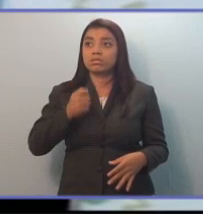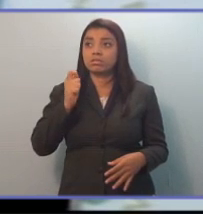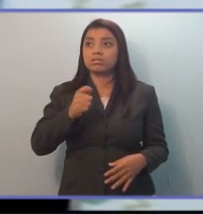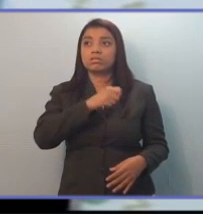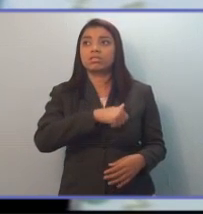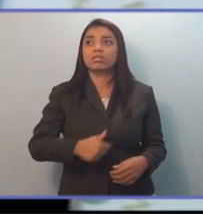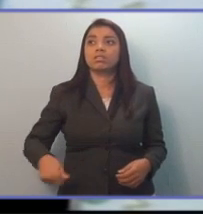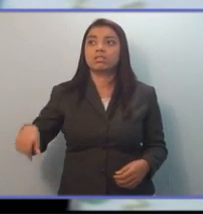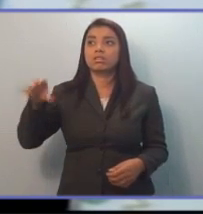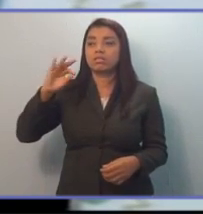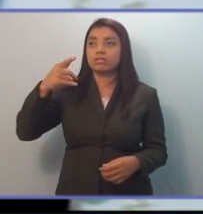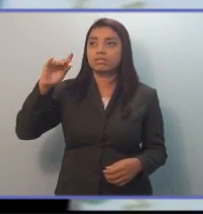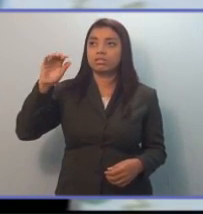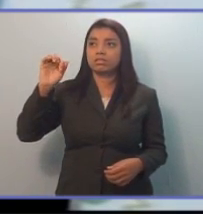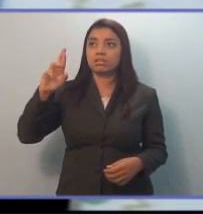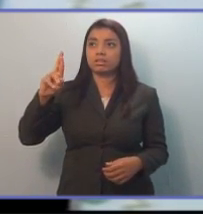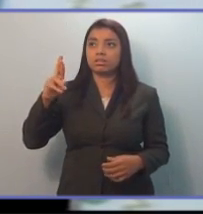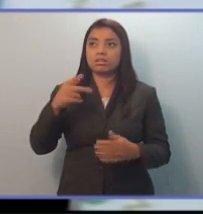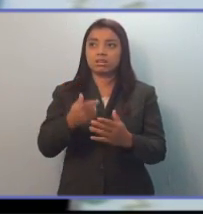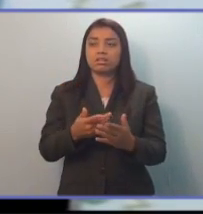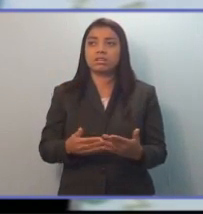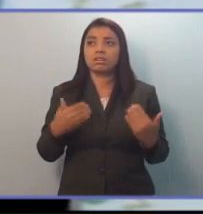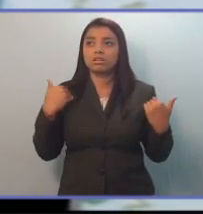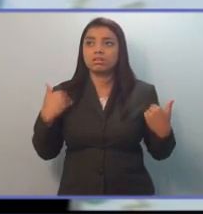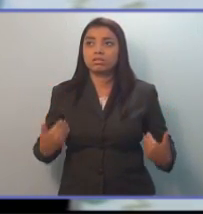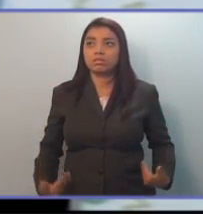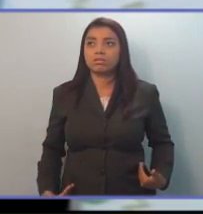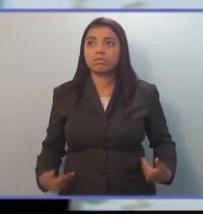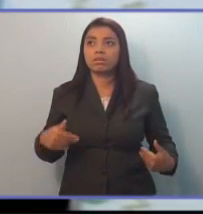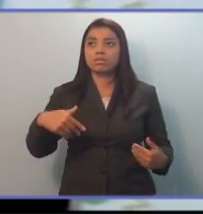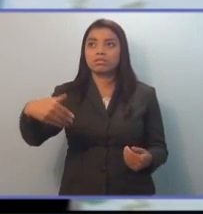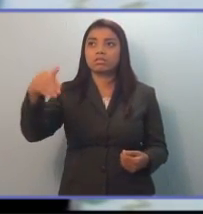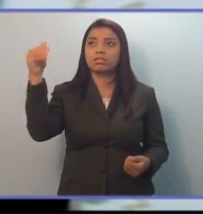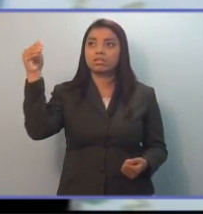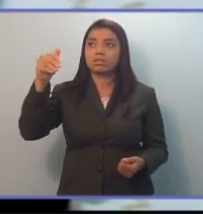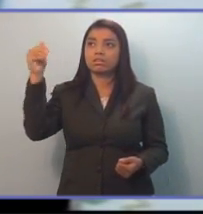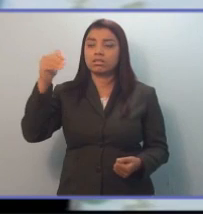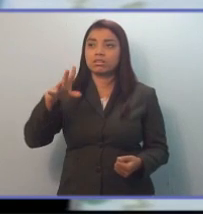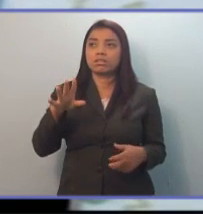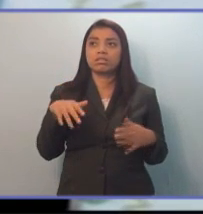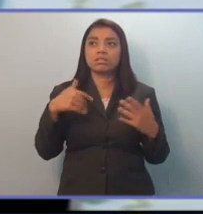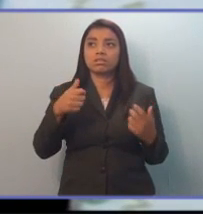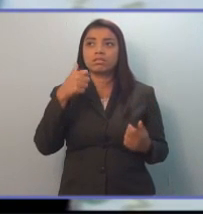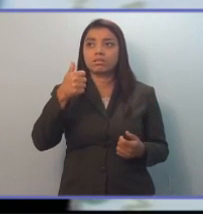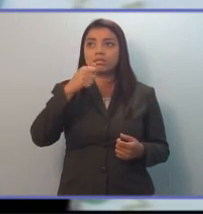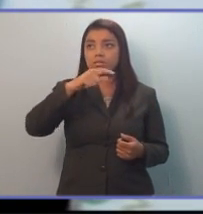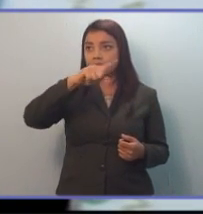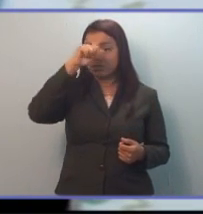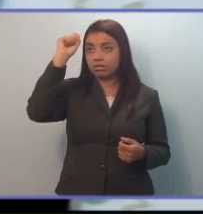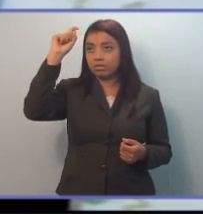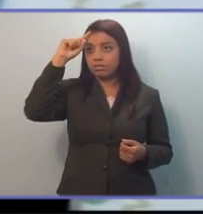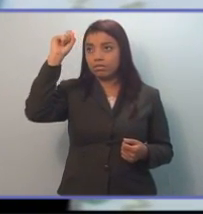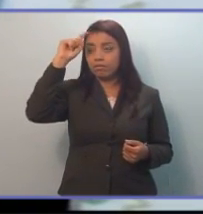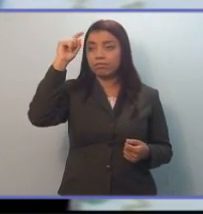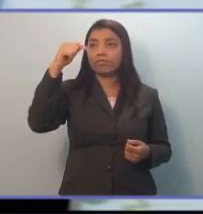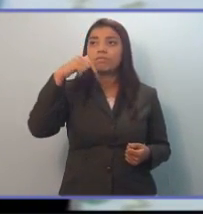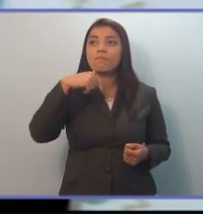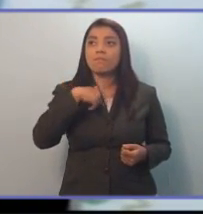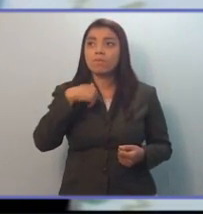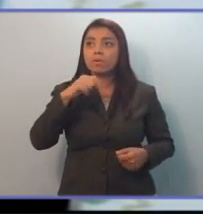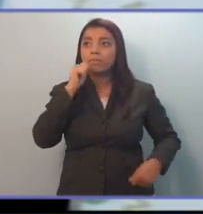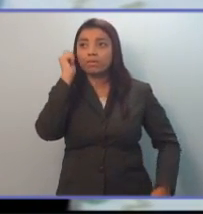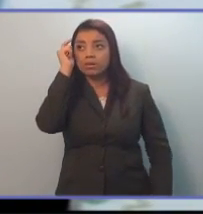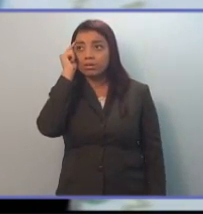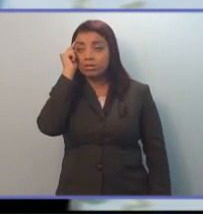derechos humanos, en ética judicial, pero es porque está haciendo un buen trabajo. Y me considero que